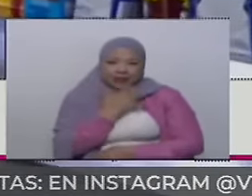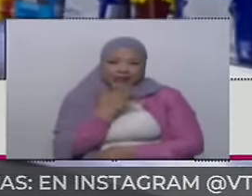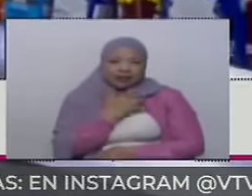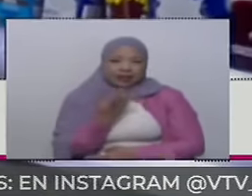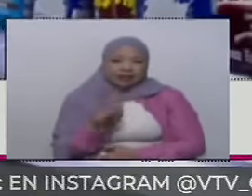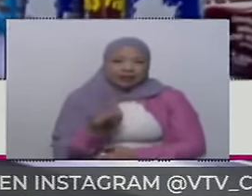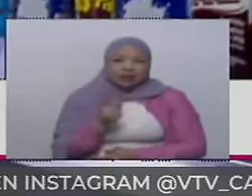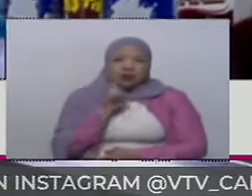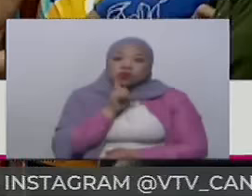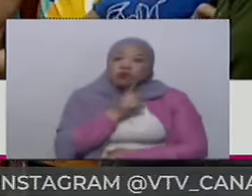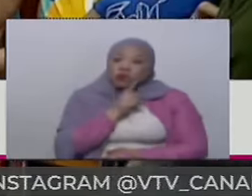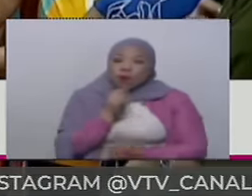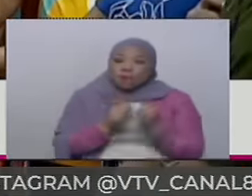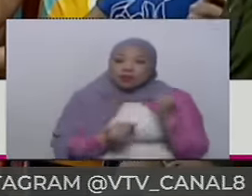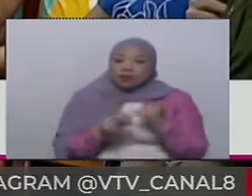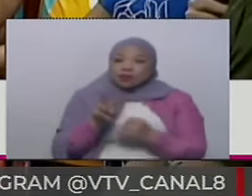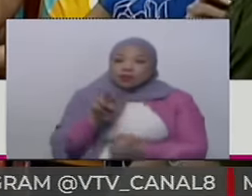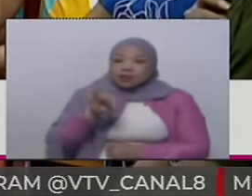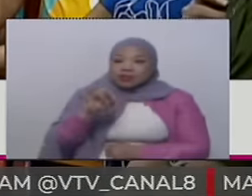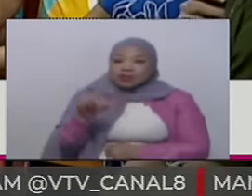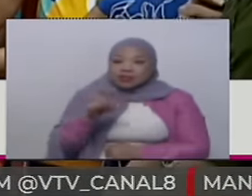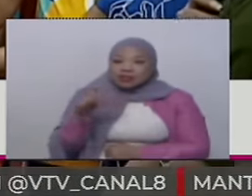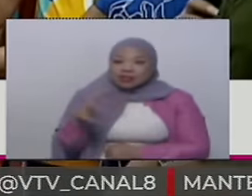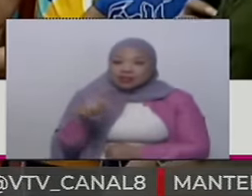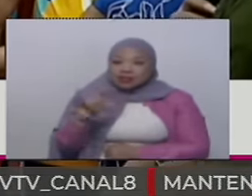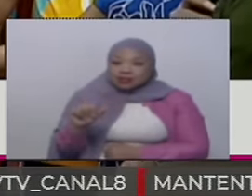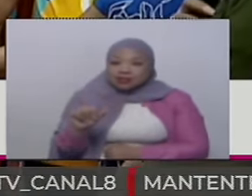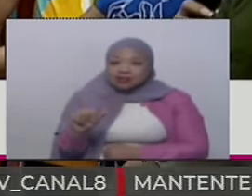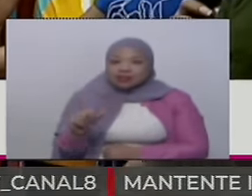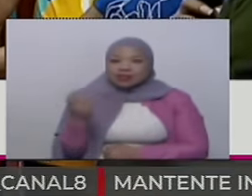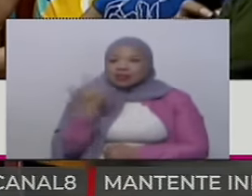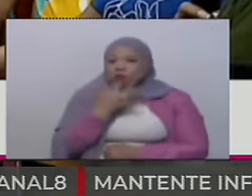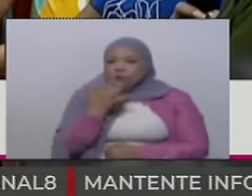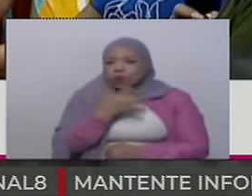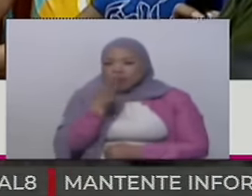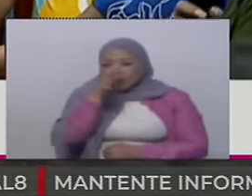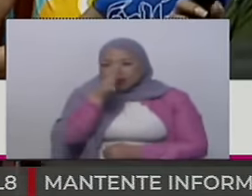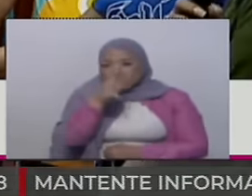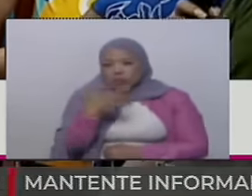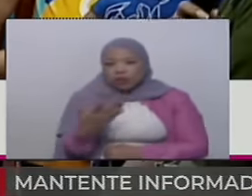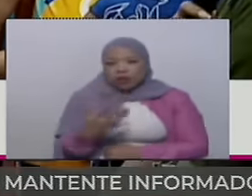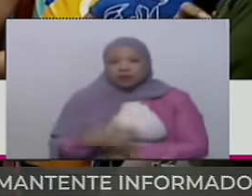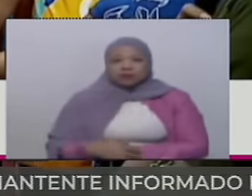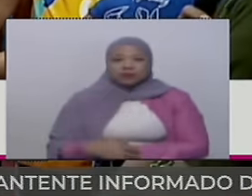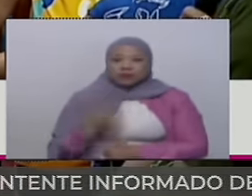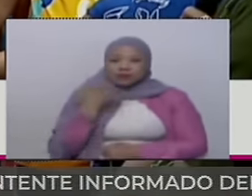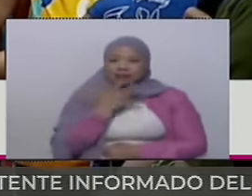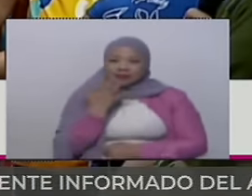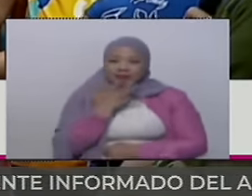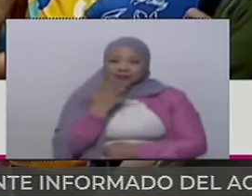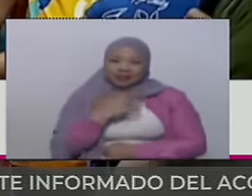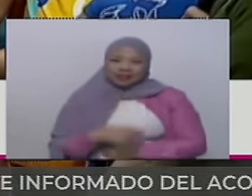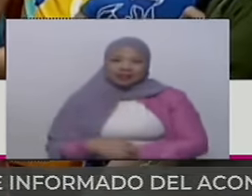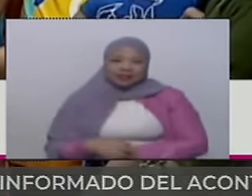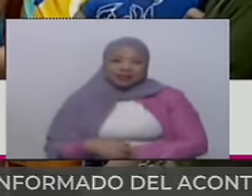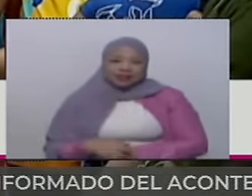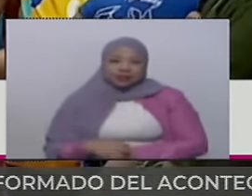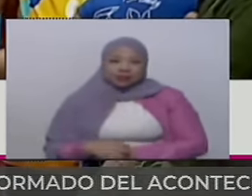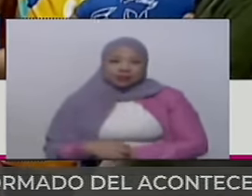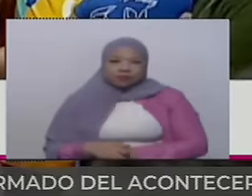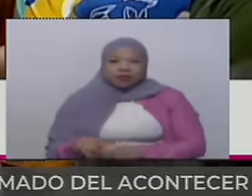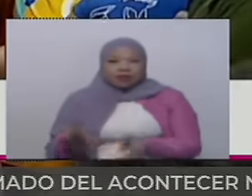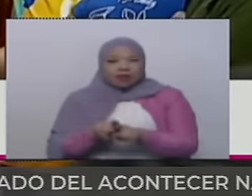casa. Y no era Ernesto que trajera música, él no, te trajera no. Apoyo, sí, económico. El apoyo económico. Y muy agradecida. La